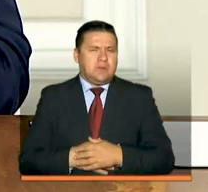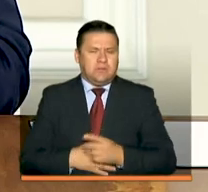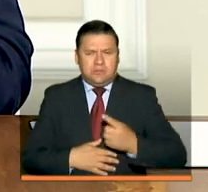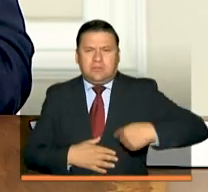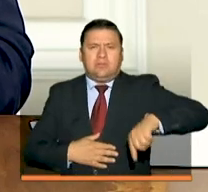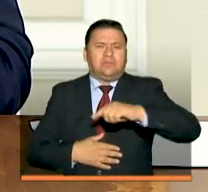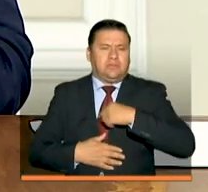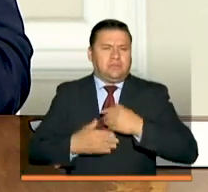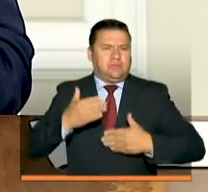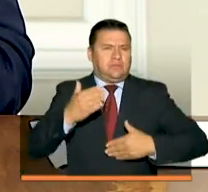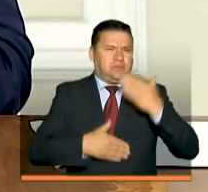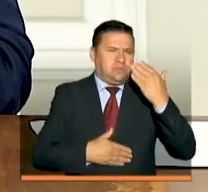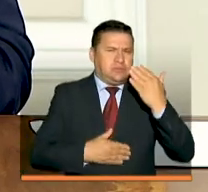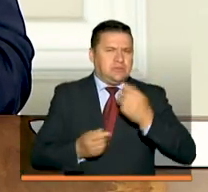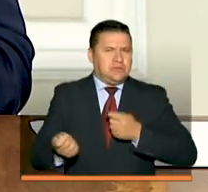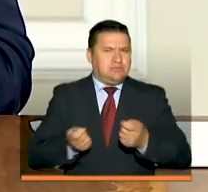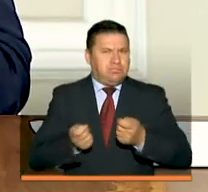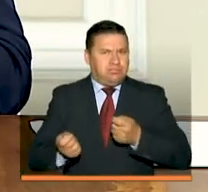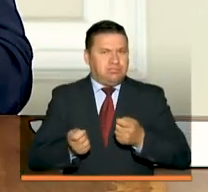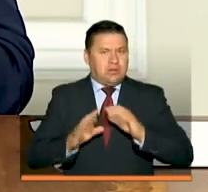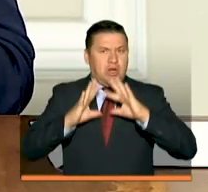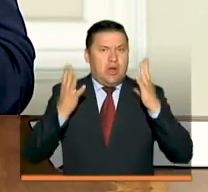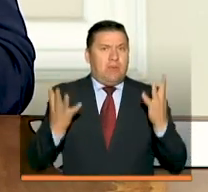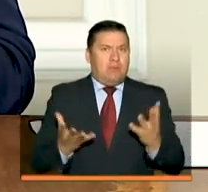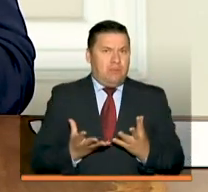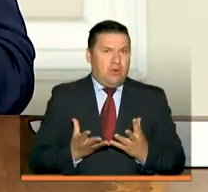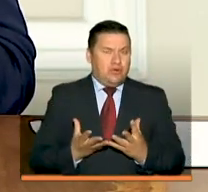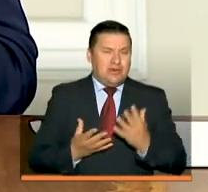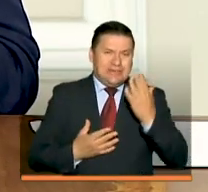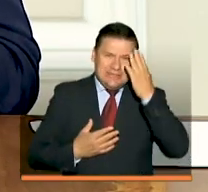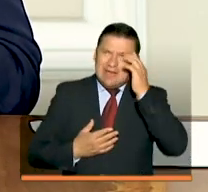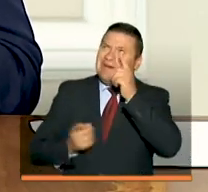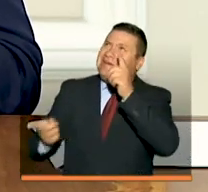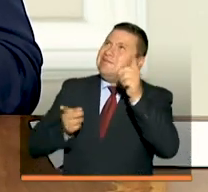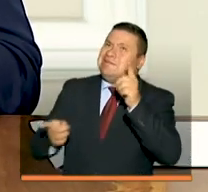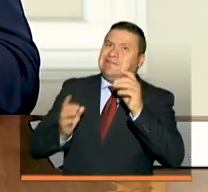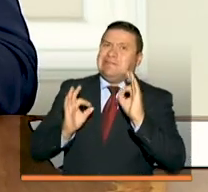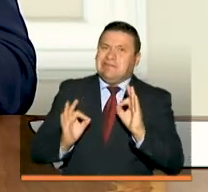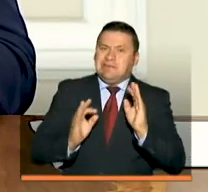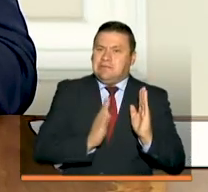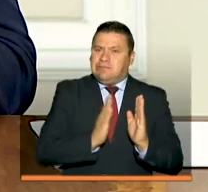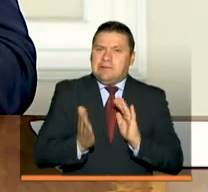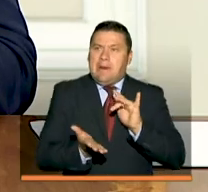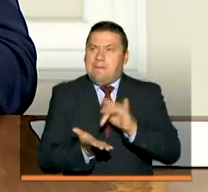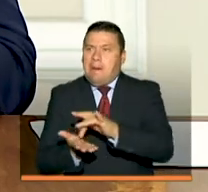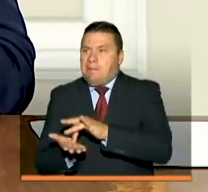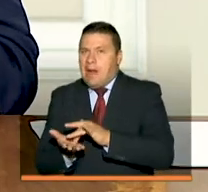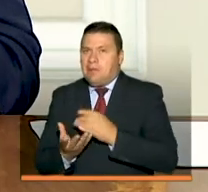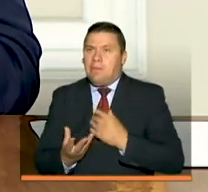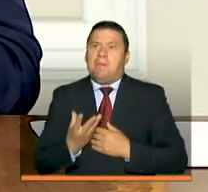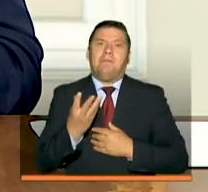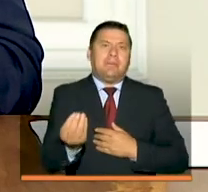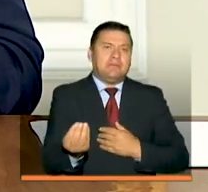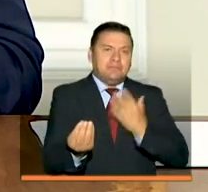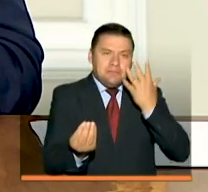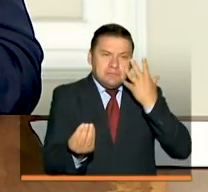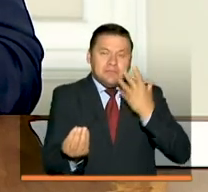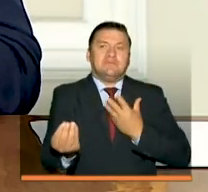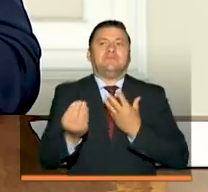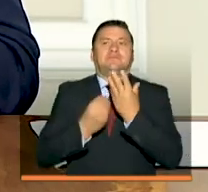está empezando a ser dominante en el mundo en estos momentos de pandemia, donde se garantiza presencialidad a los niños, al mismo